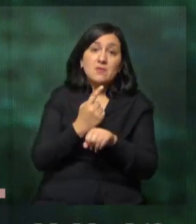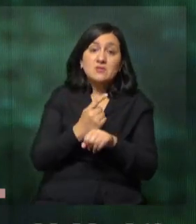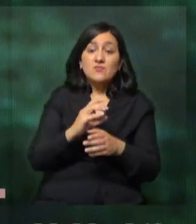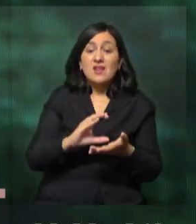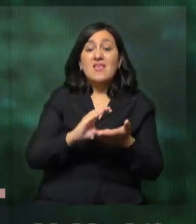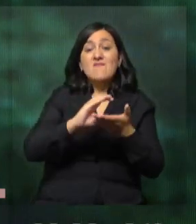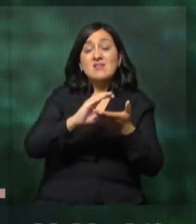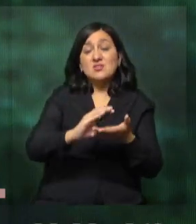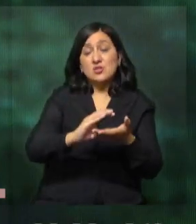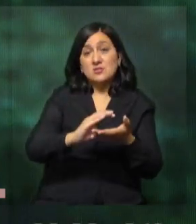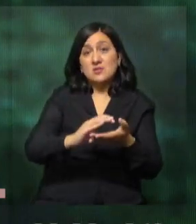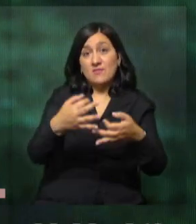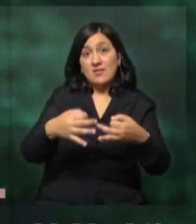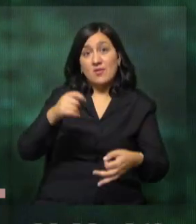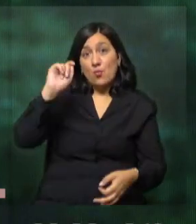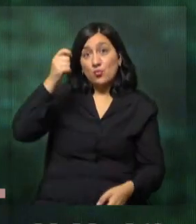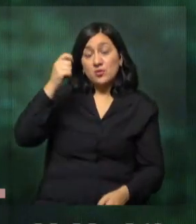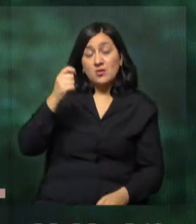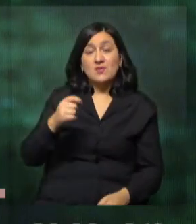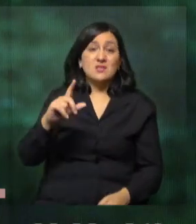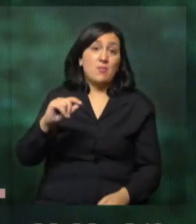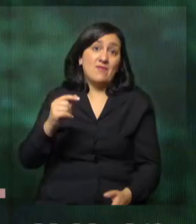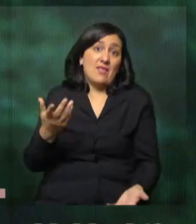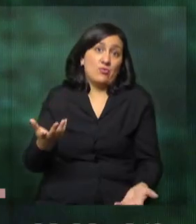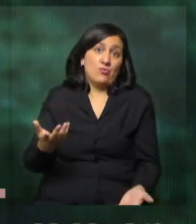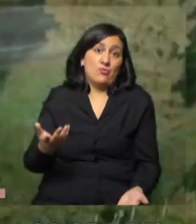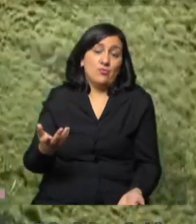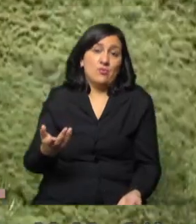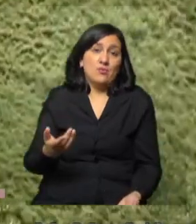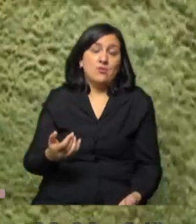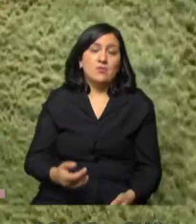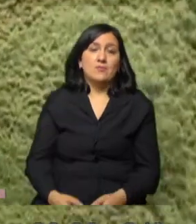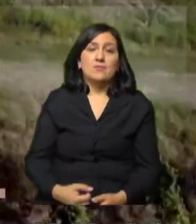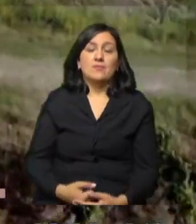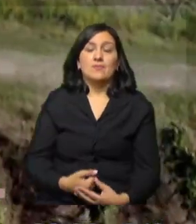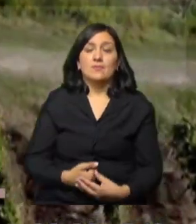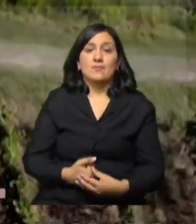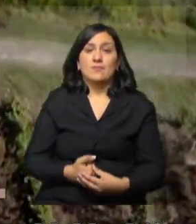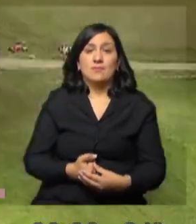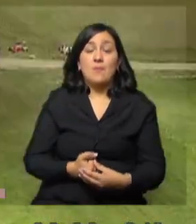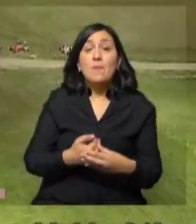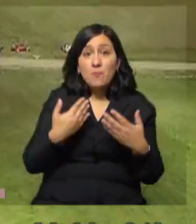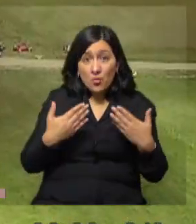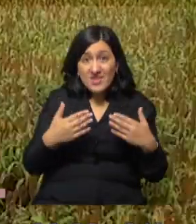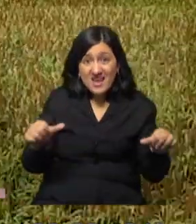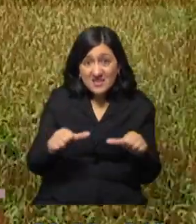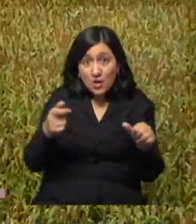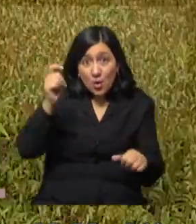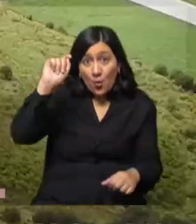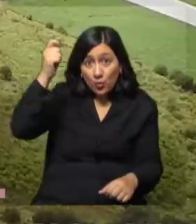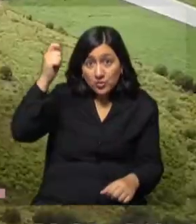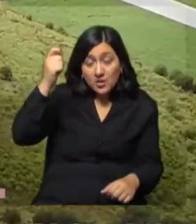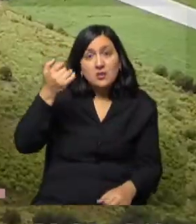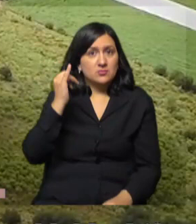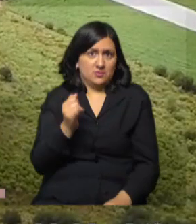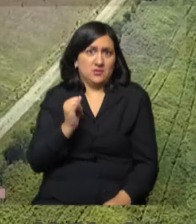inversiones genuinas de UTE, uh-huh, el costo hubiera sido mucho menor hoy. Uh-huh. Tendríamos casi costo cero. Pero lo podría haber hecho el Estado. Y el Estado podría haber hecho una